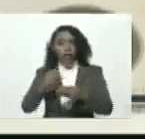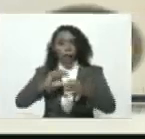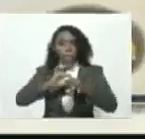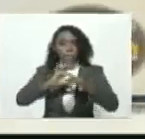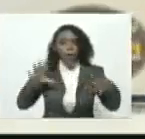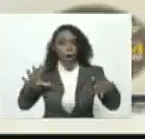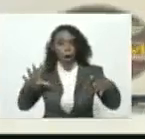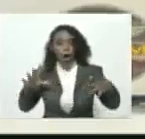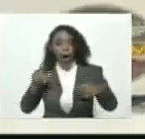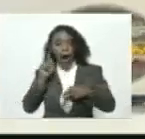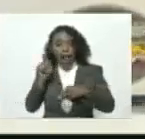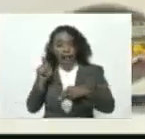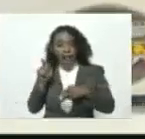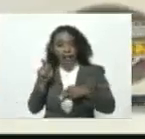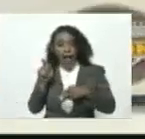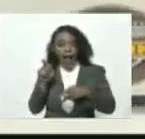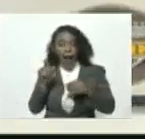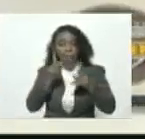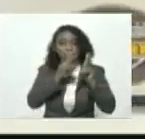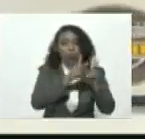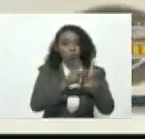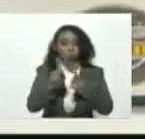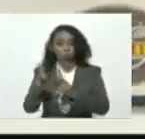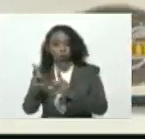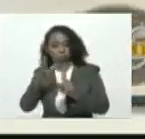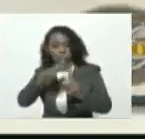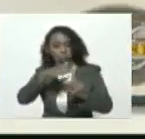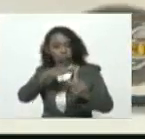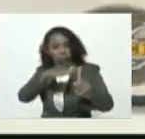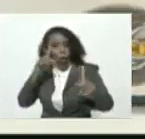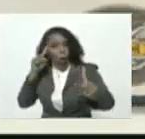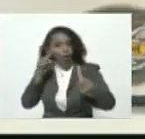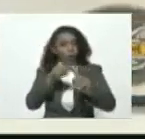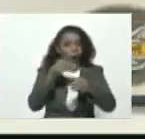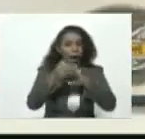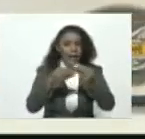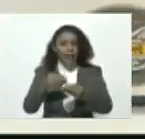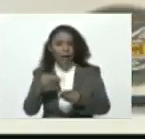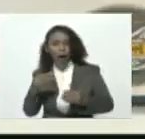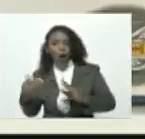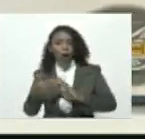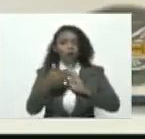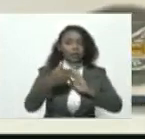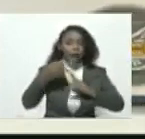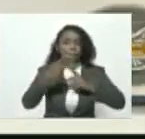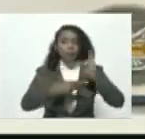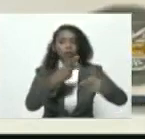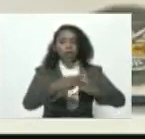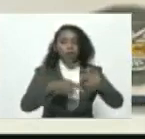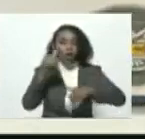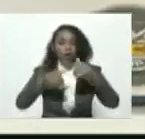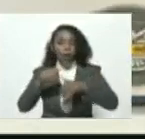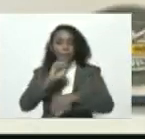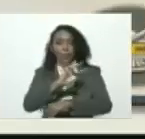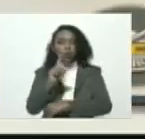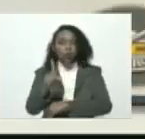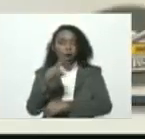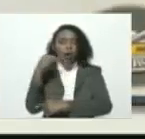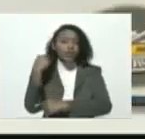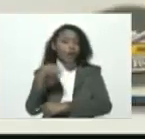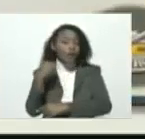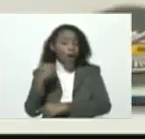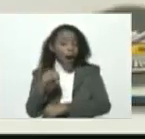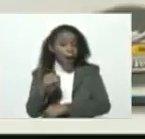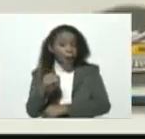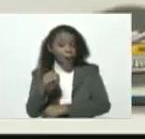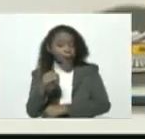desarticular esta planificación que tenía como objetivo atentar contra el proceso electoral del próximo 21 de